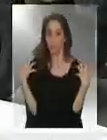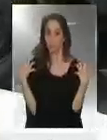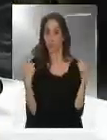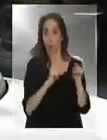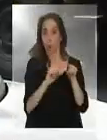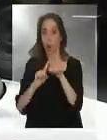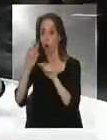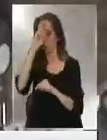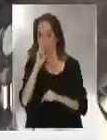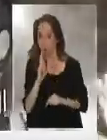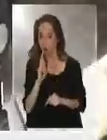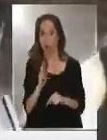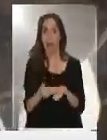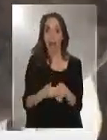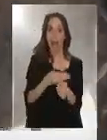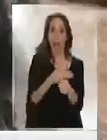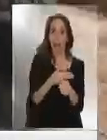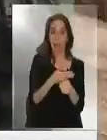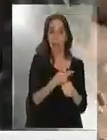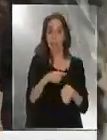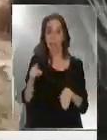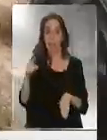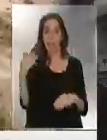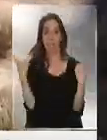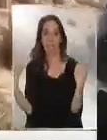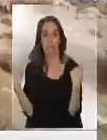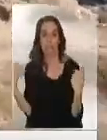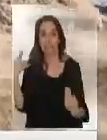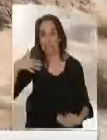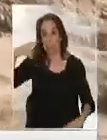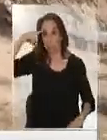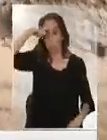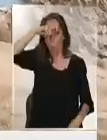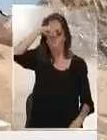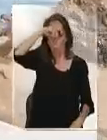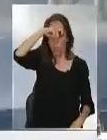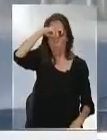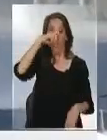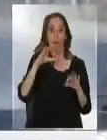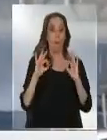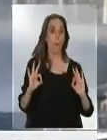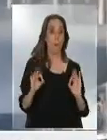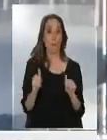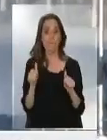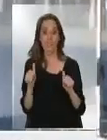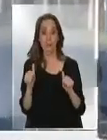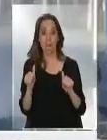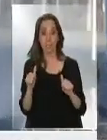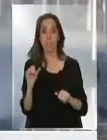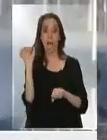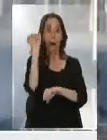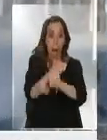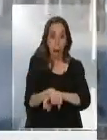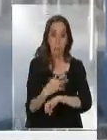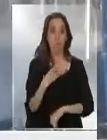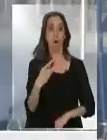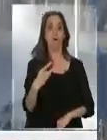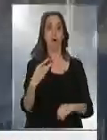pero antes de cumplir estos servicios deben superar difíciles entrenamientos para quedar completamente capacitados.